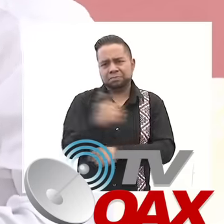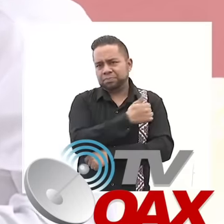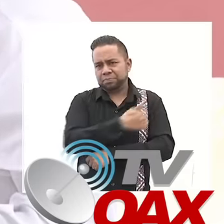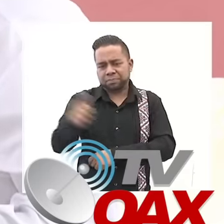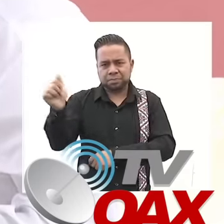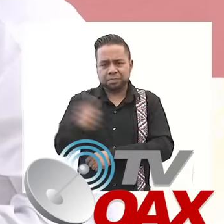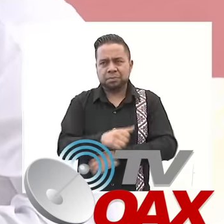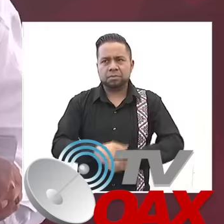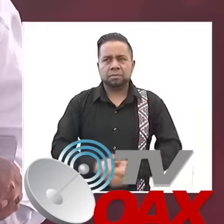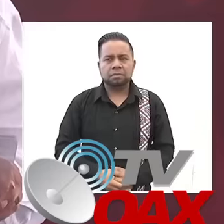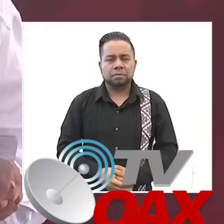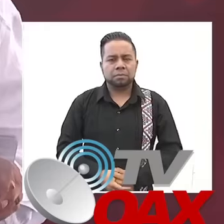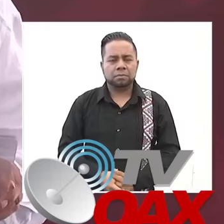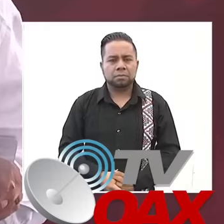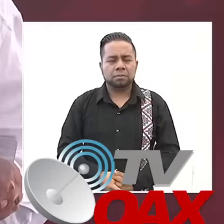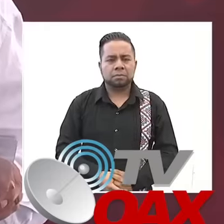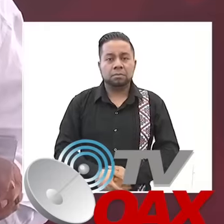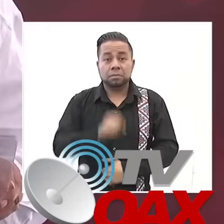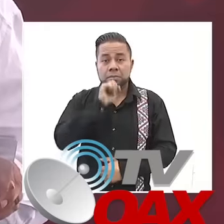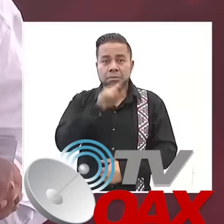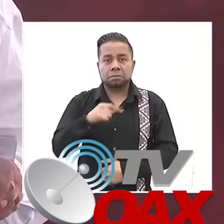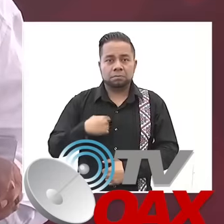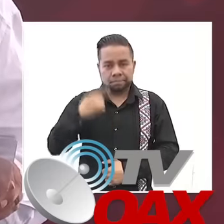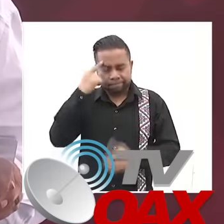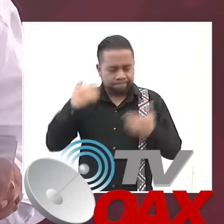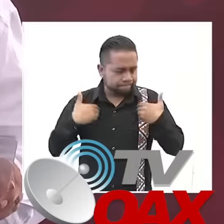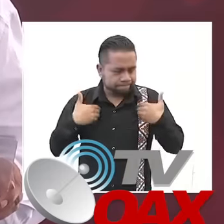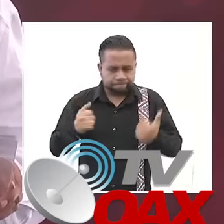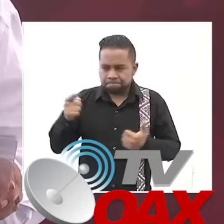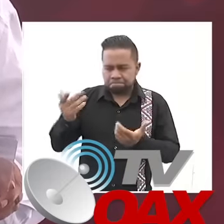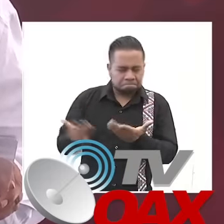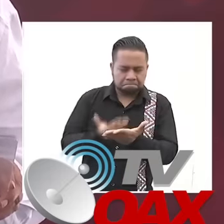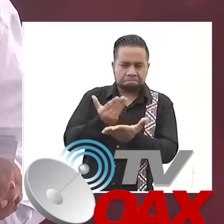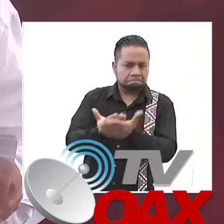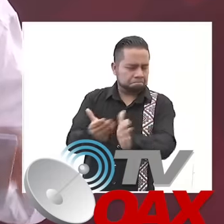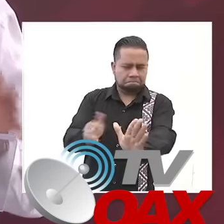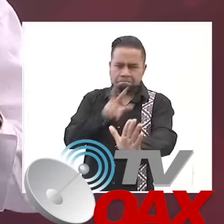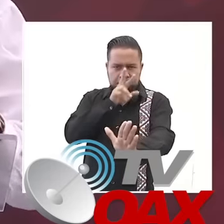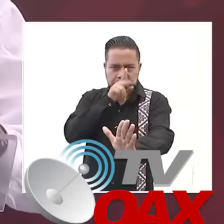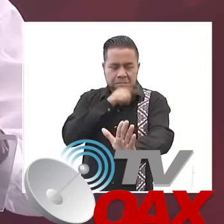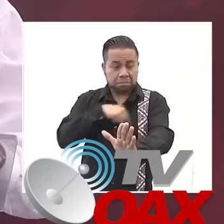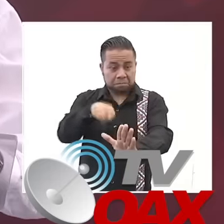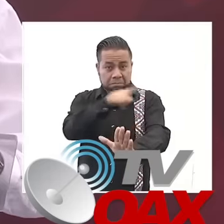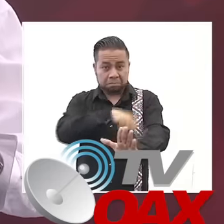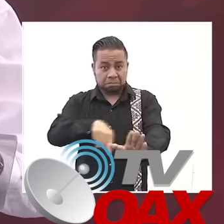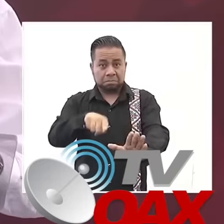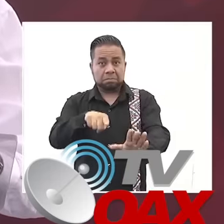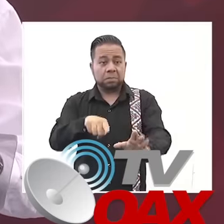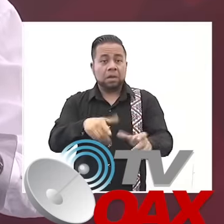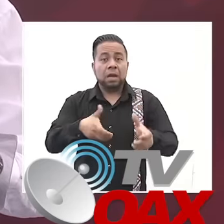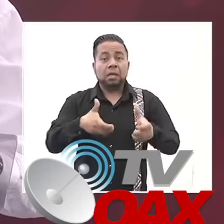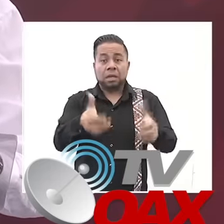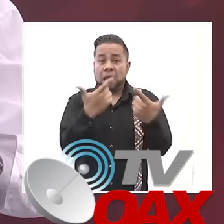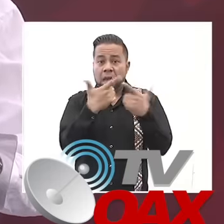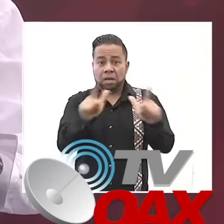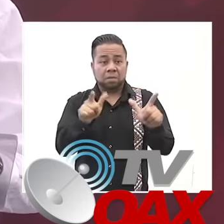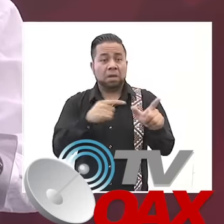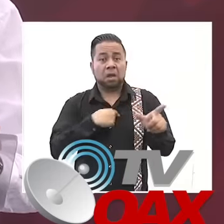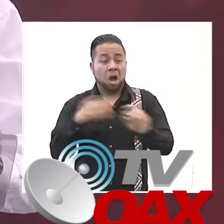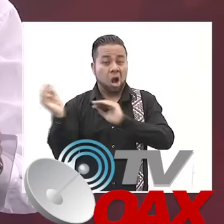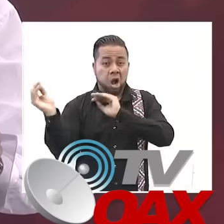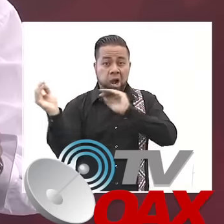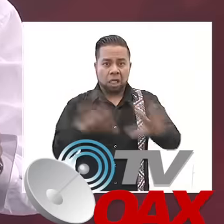También estoy consciente de lo que están planteando. No vamos a abandonar las carreteras libres. Las vamos